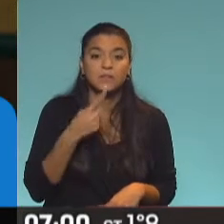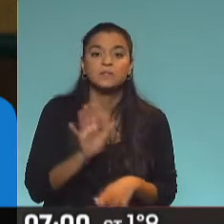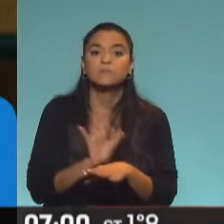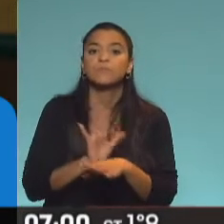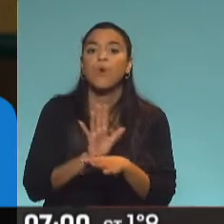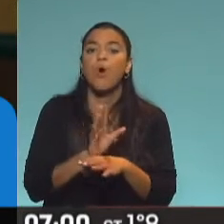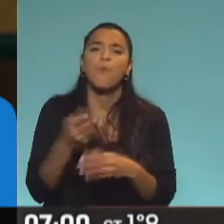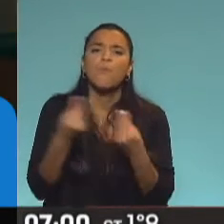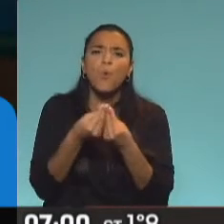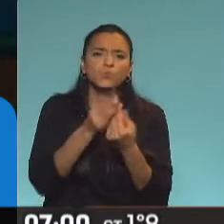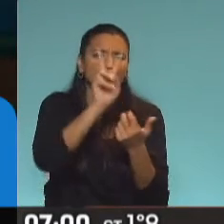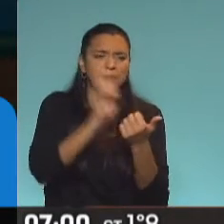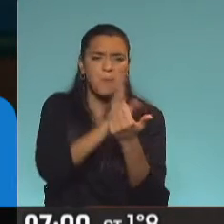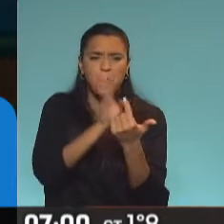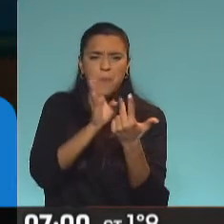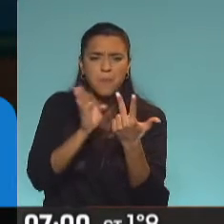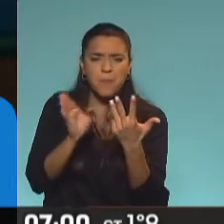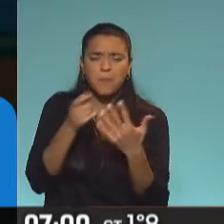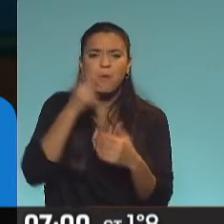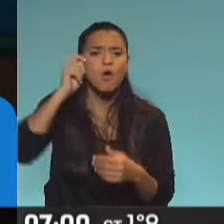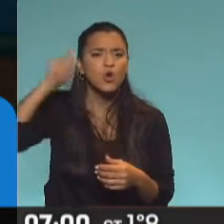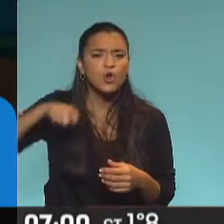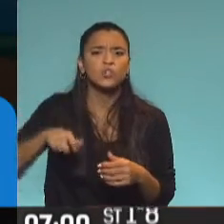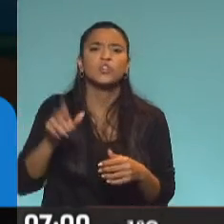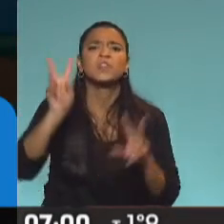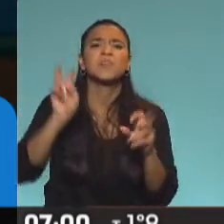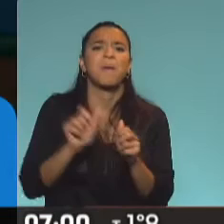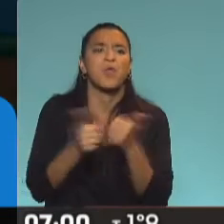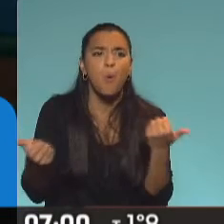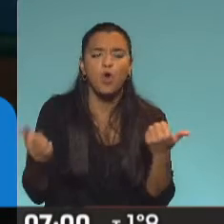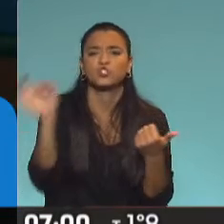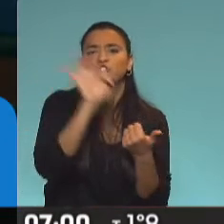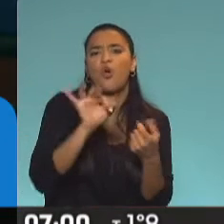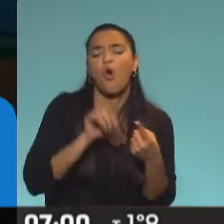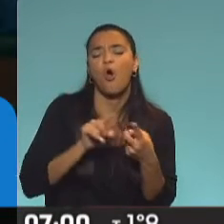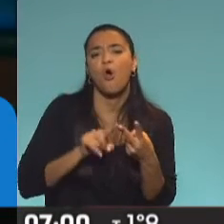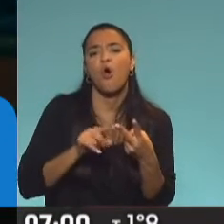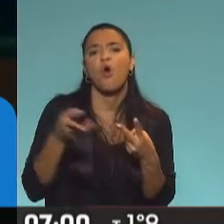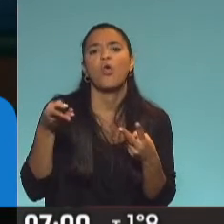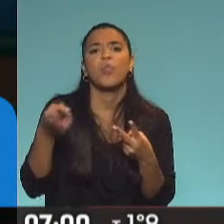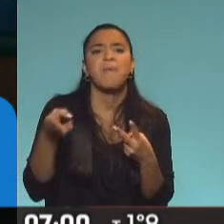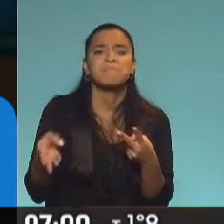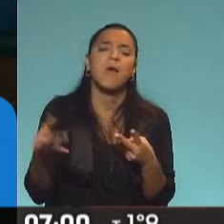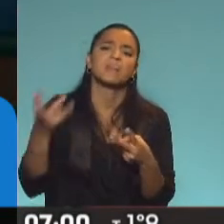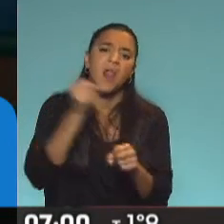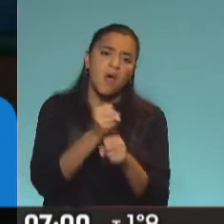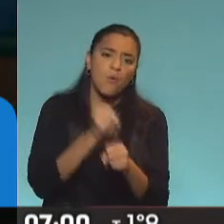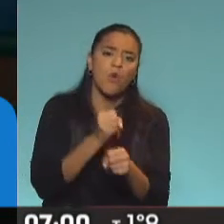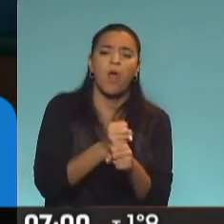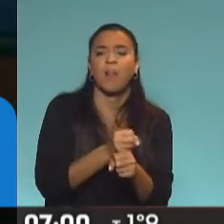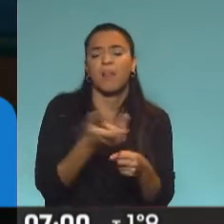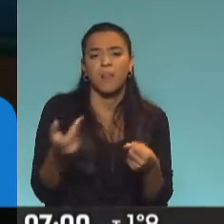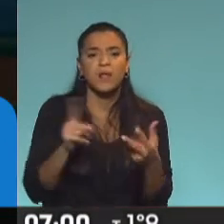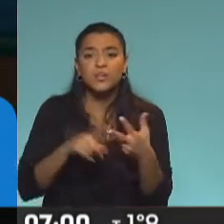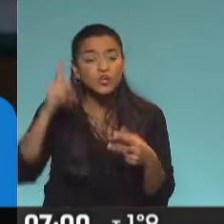ramos generales. A la Corte puede llegar, por ejemplo, un caso de divorcio, o puede llegar una demanda laboral entre un trabajador y un empleador,